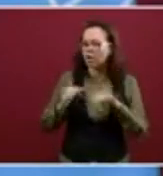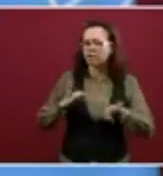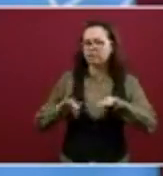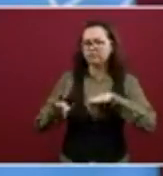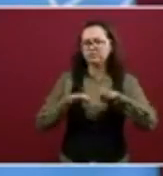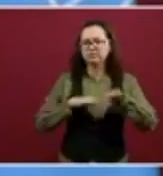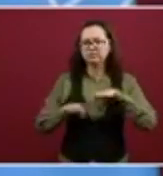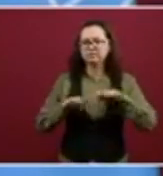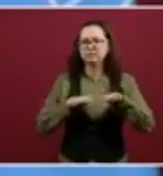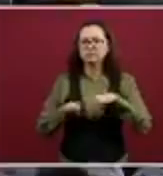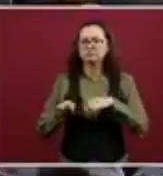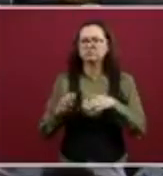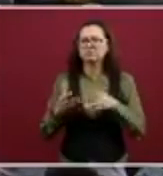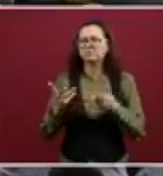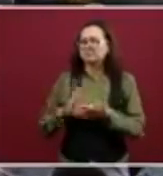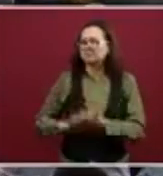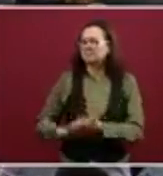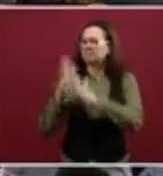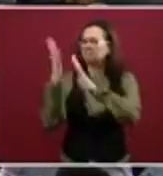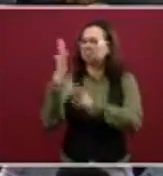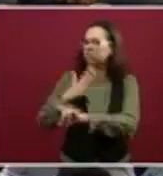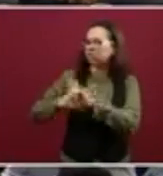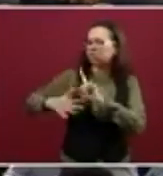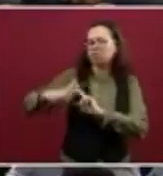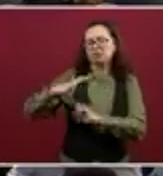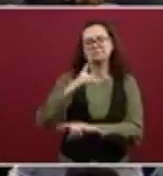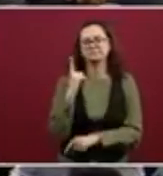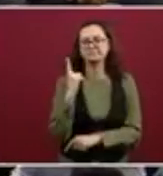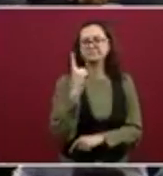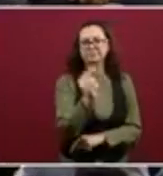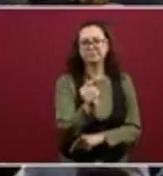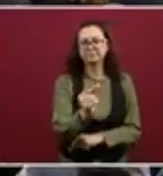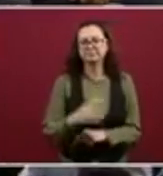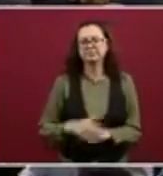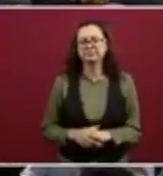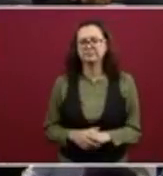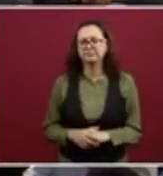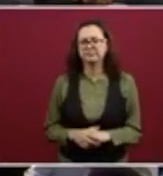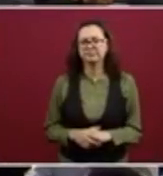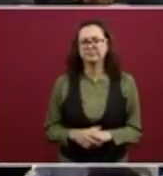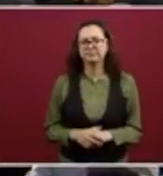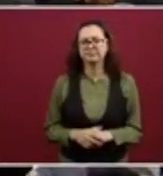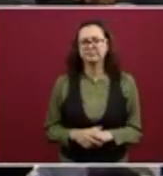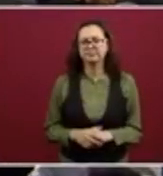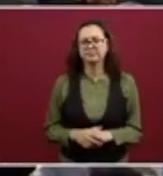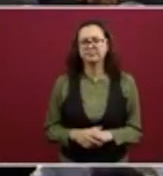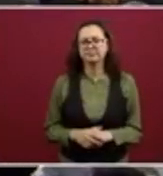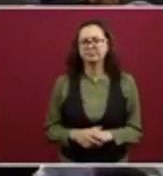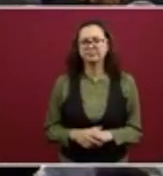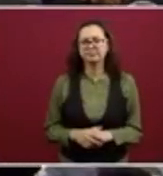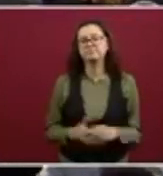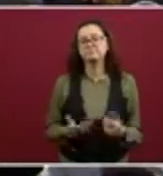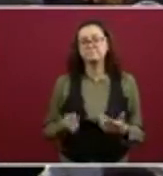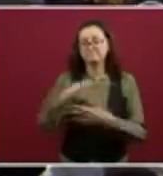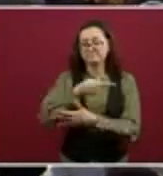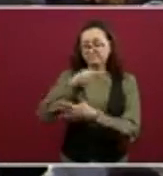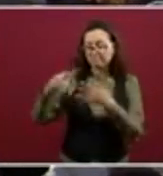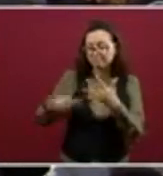trabajo o por violencia, y hay que atender esas